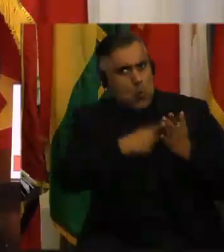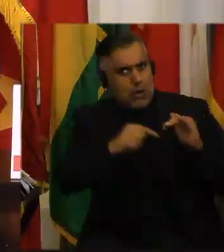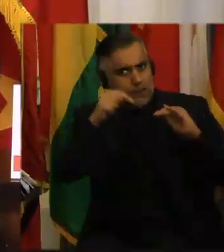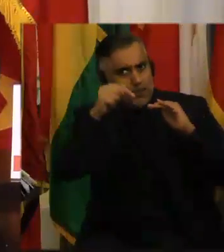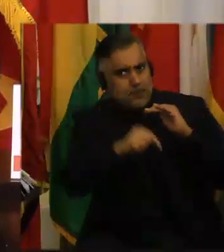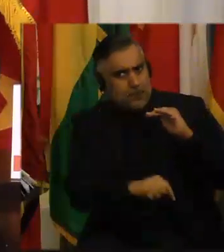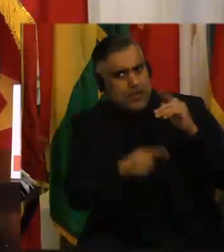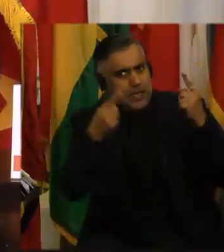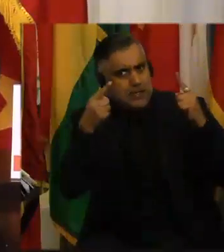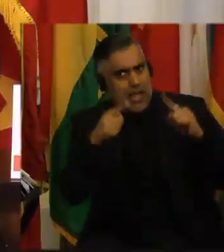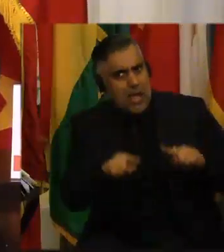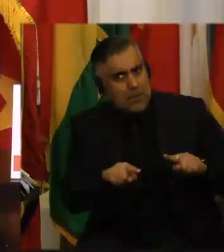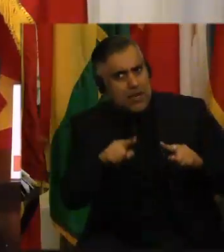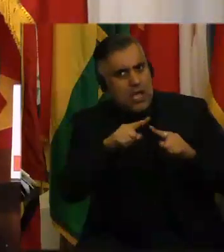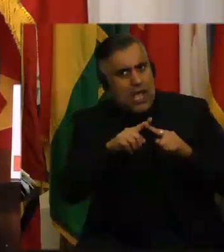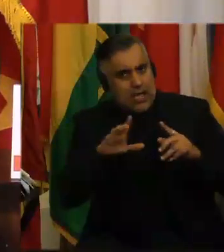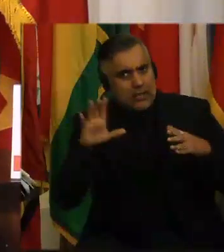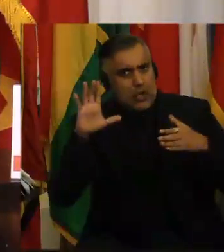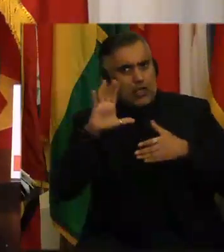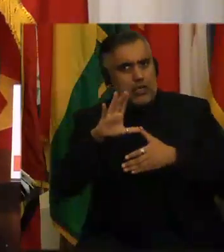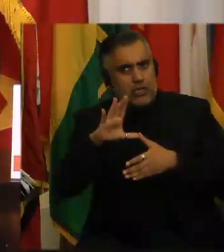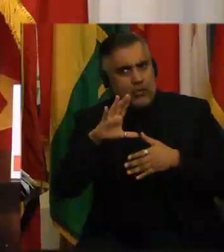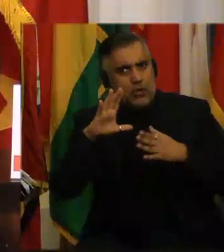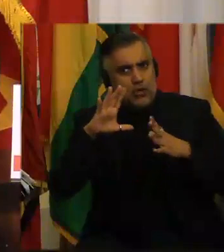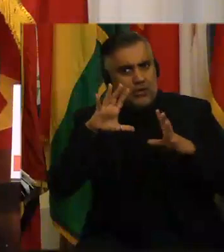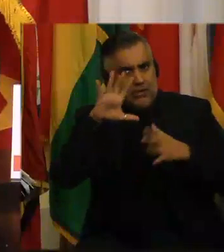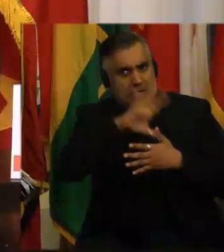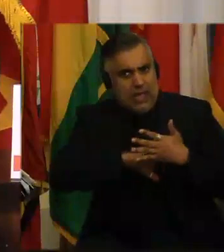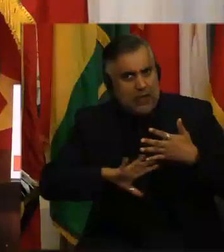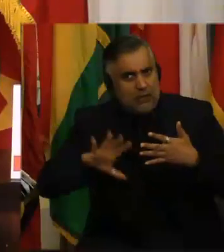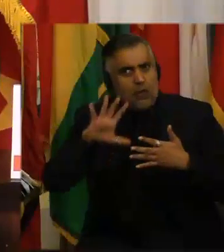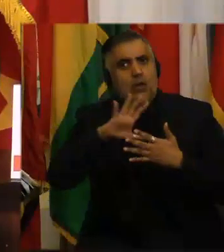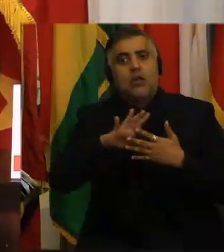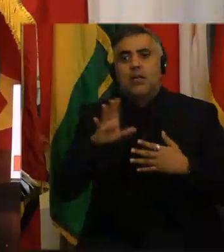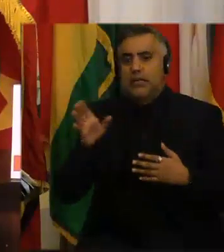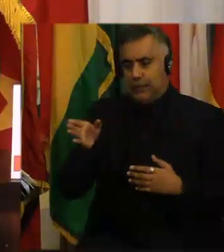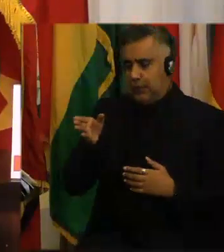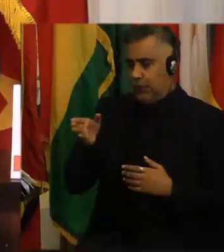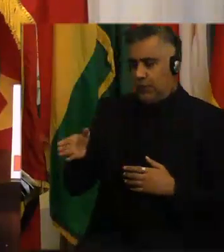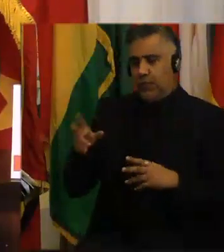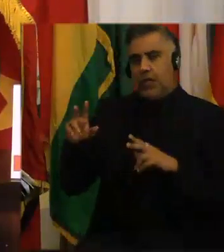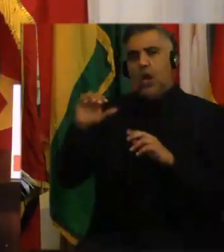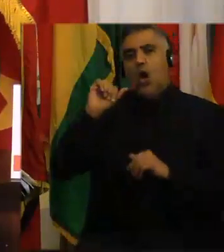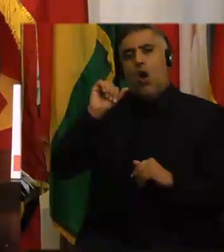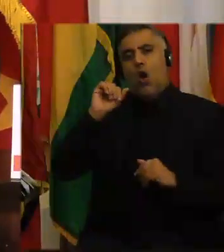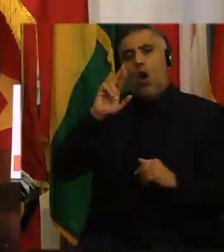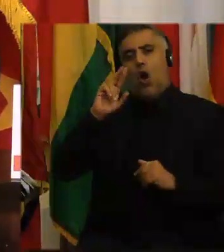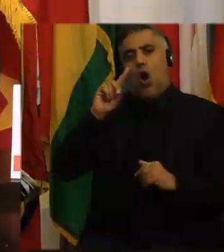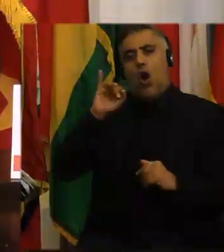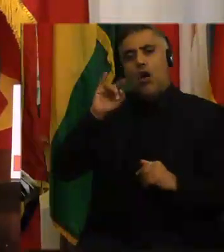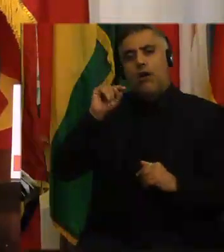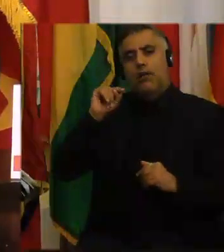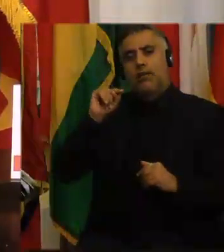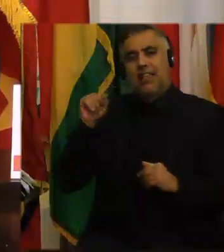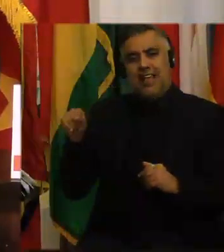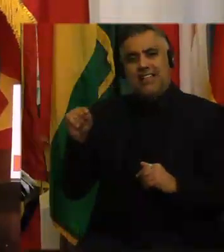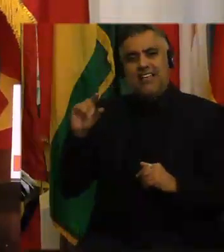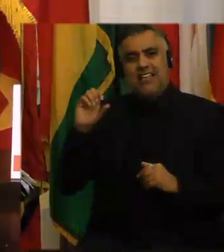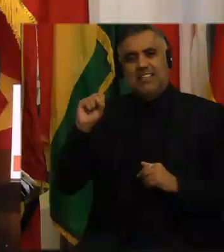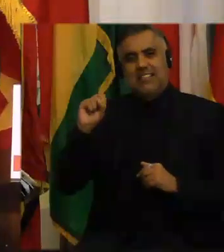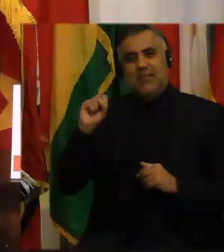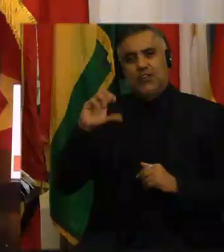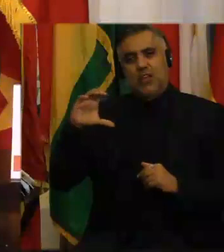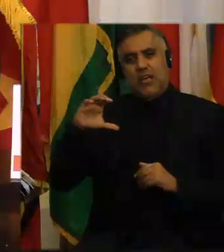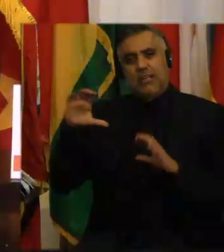nivel continental con la violencia contra las mujeres es mediante la auditoría que realiza la sociedad civil. Por eso las expertas tienen que